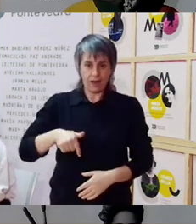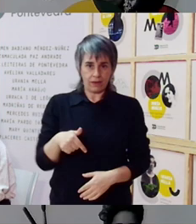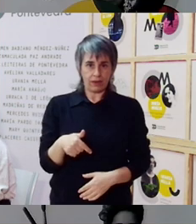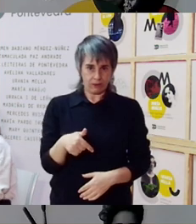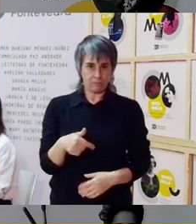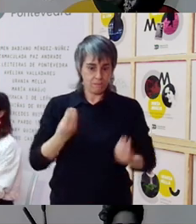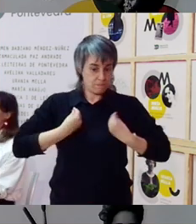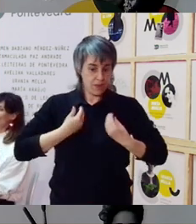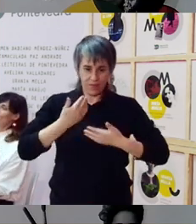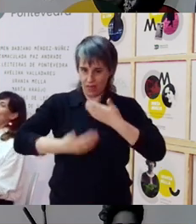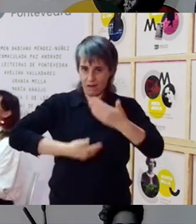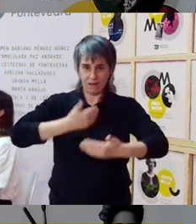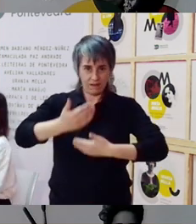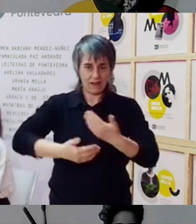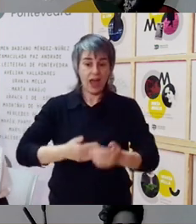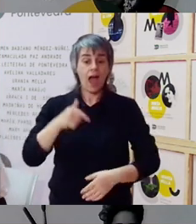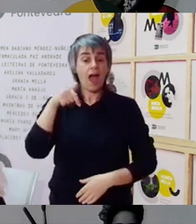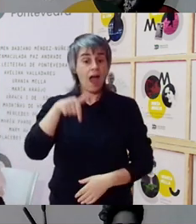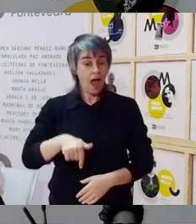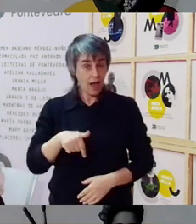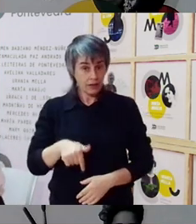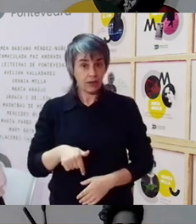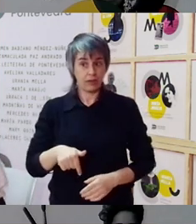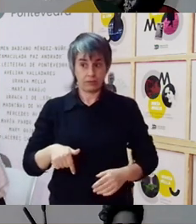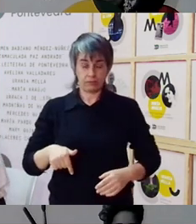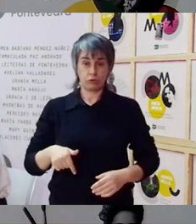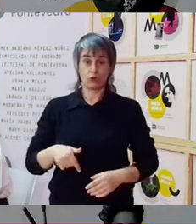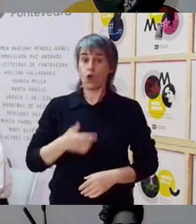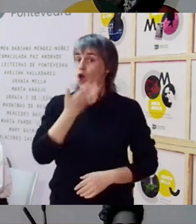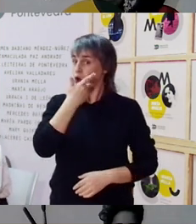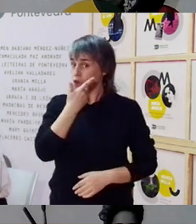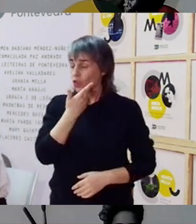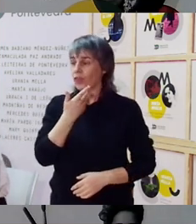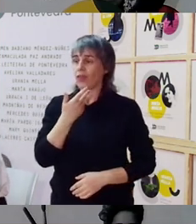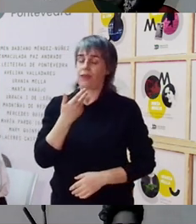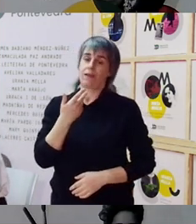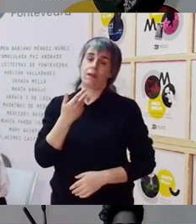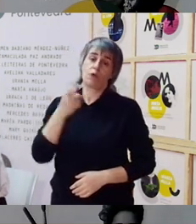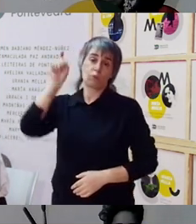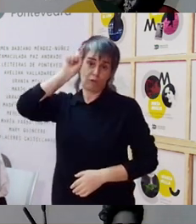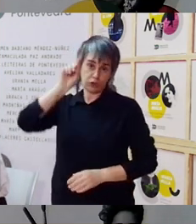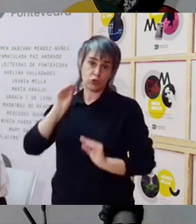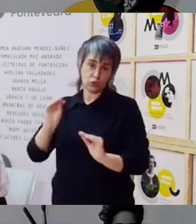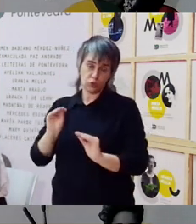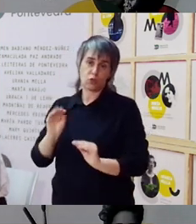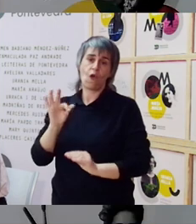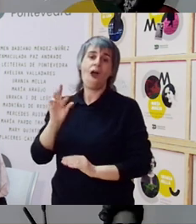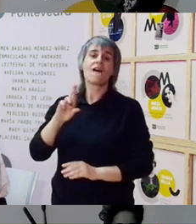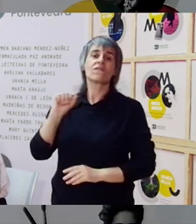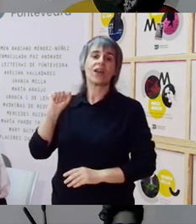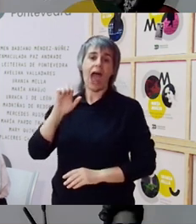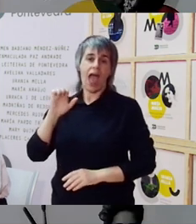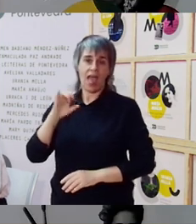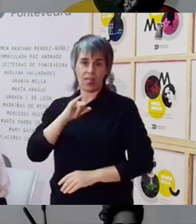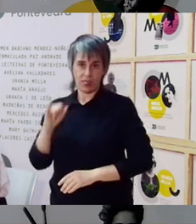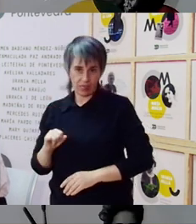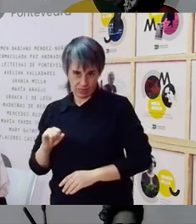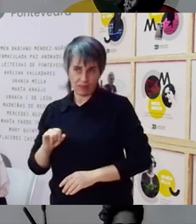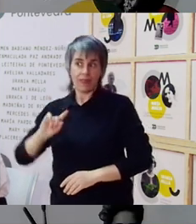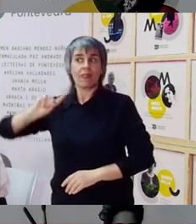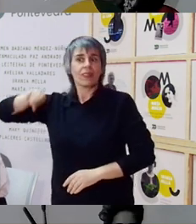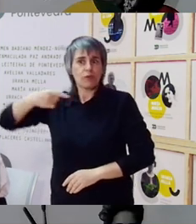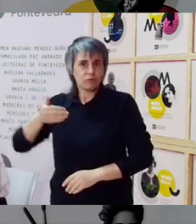¿no? Foi aquí onde coñeceu a Víctor Fraiz, o seu mestre e despois compañeiro, ao